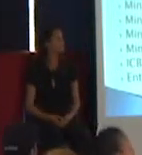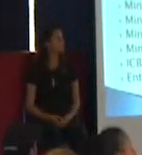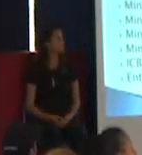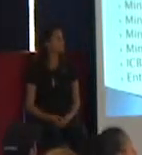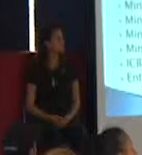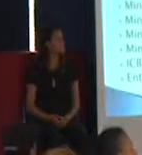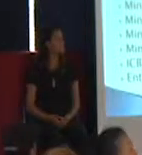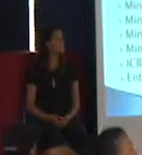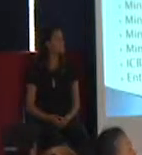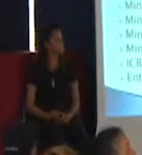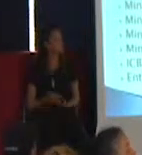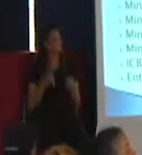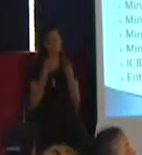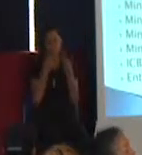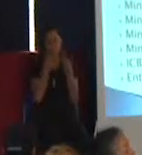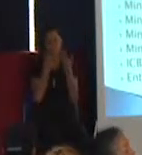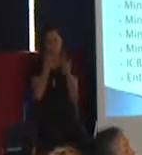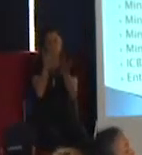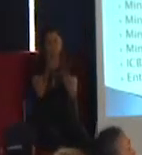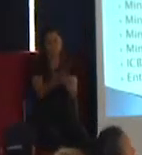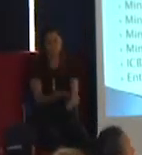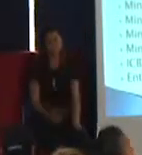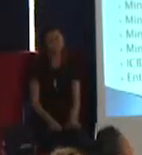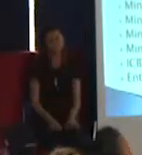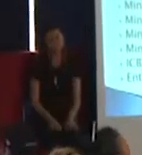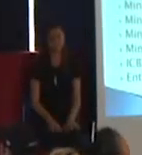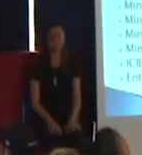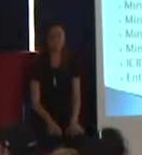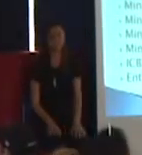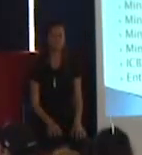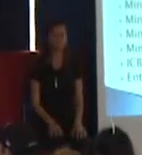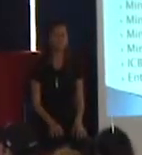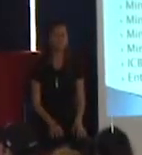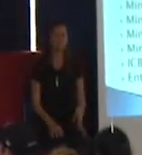en materia de esta ley. Muchísimas gracias.